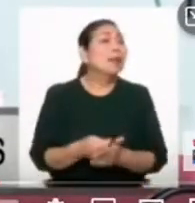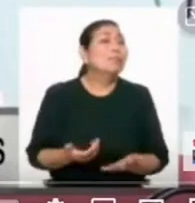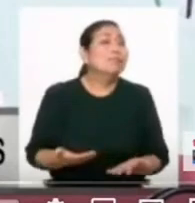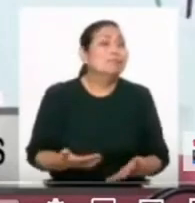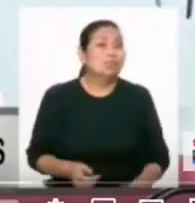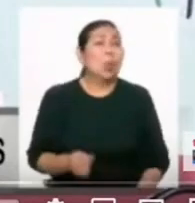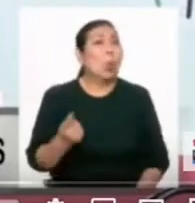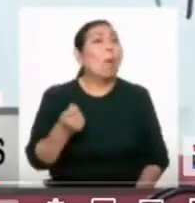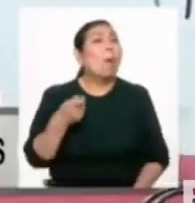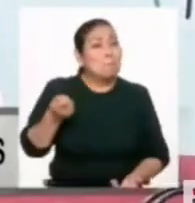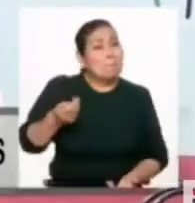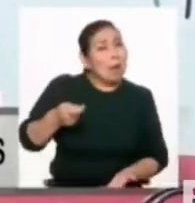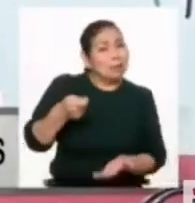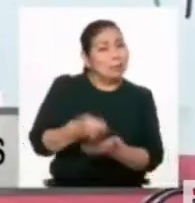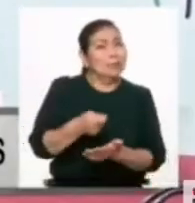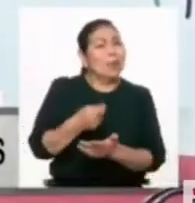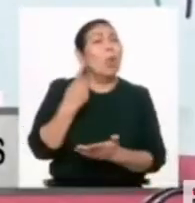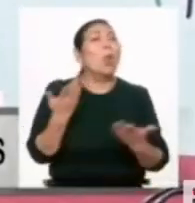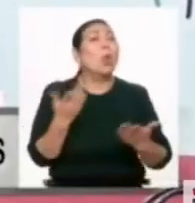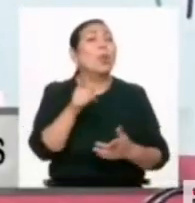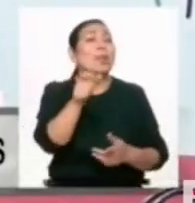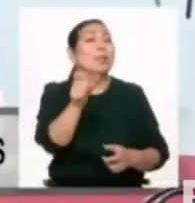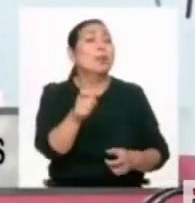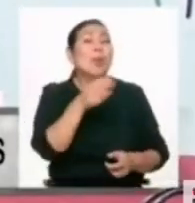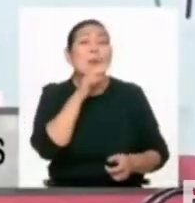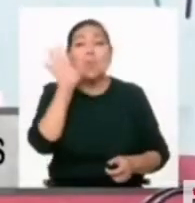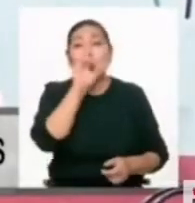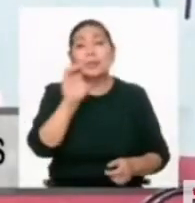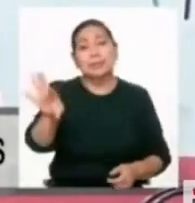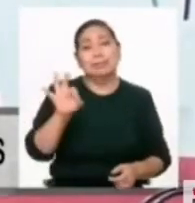esto? Una recompensa para la ubicación de estas personas.